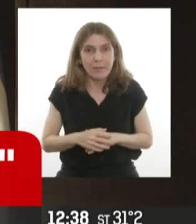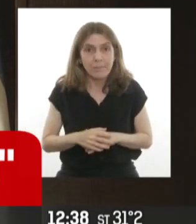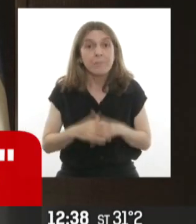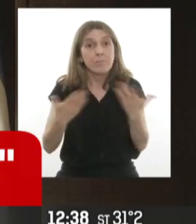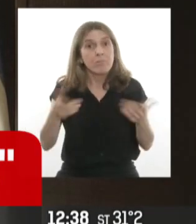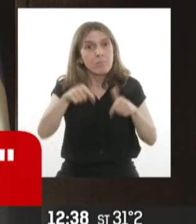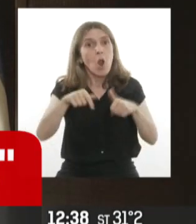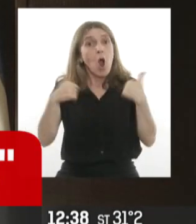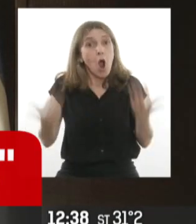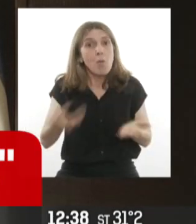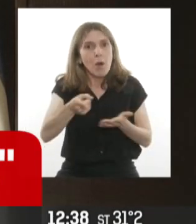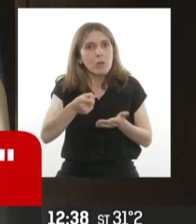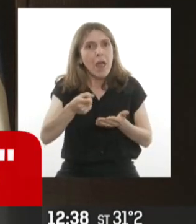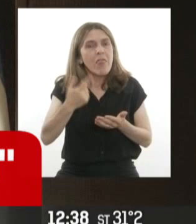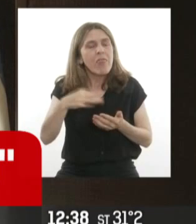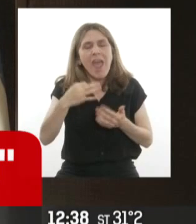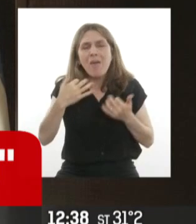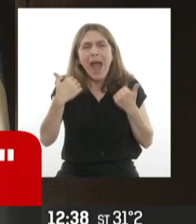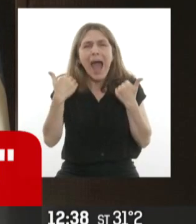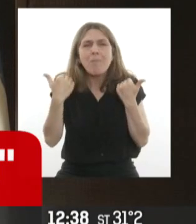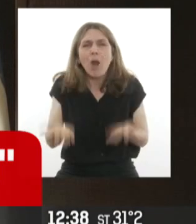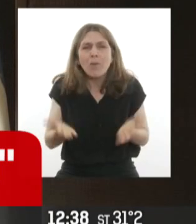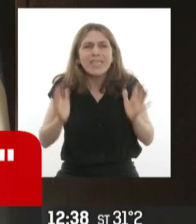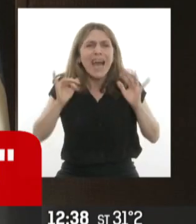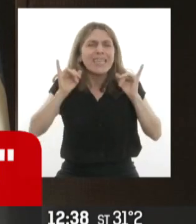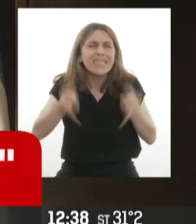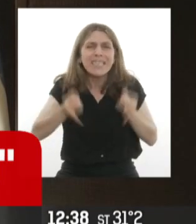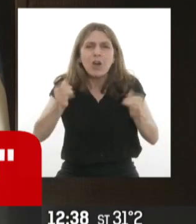Y esa oportunidad no hay que desaprovecharla, hay que aprovecharla muy bien.